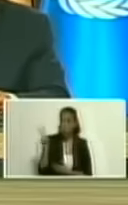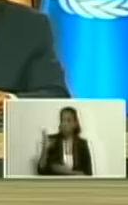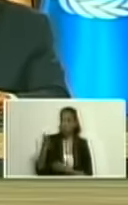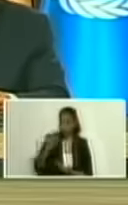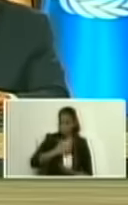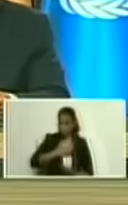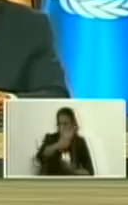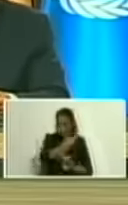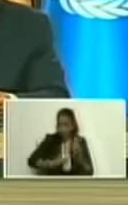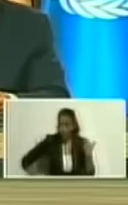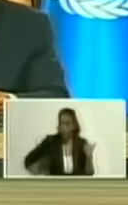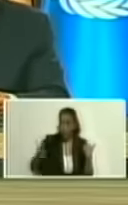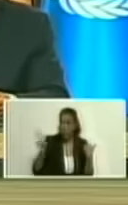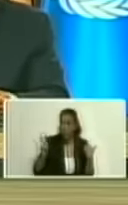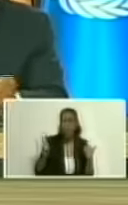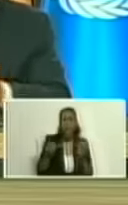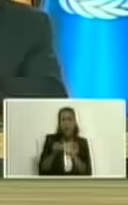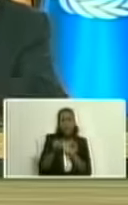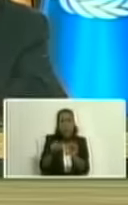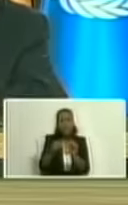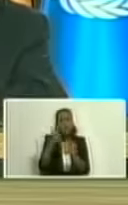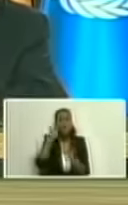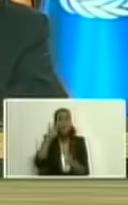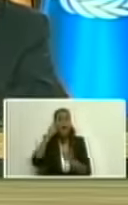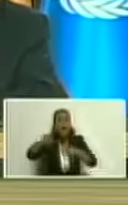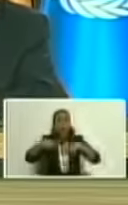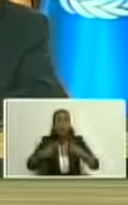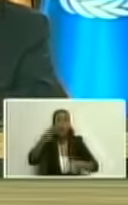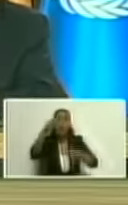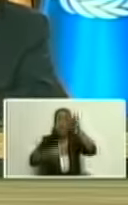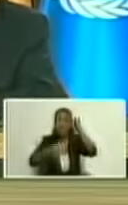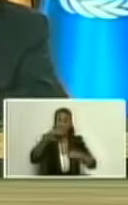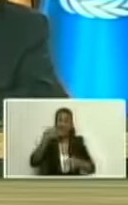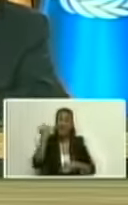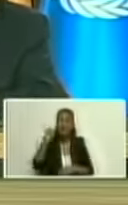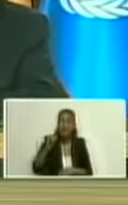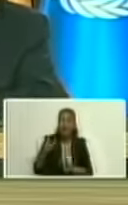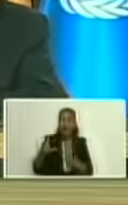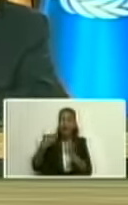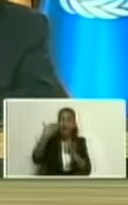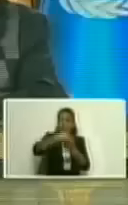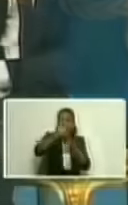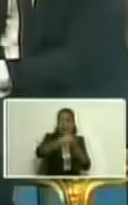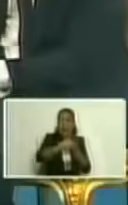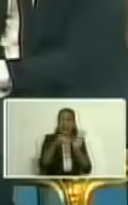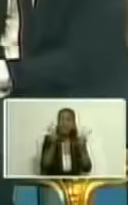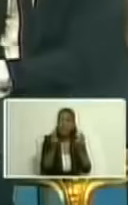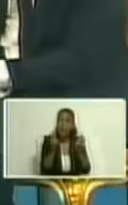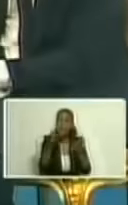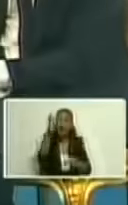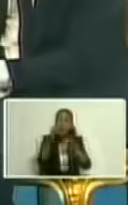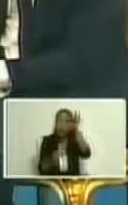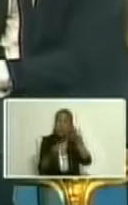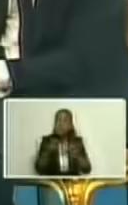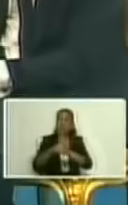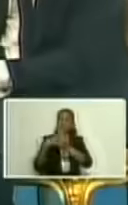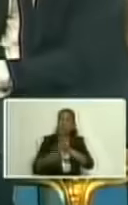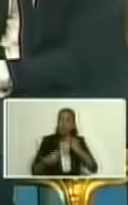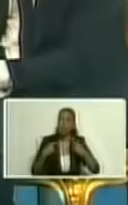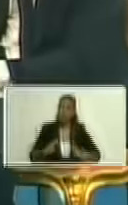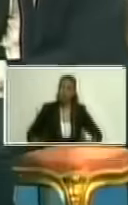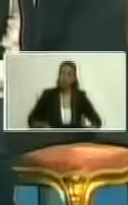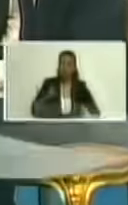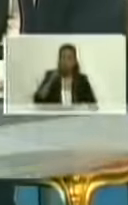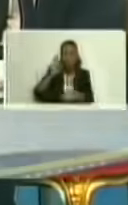venezolano de seguir el proceso de renovación jurídica en materia de justicia y derechos humanos,